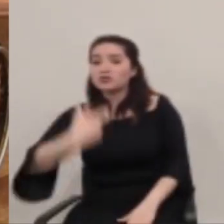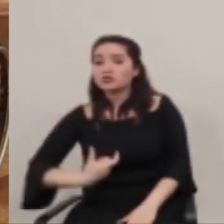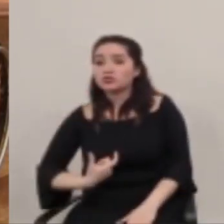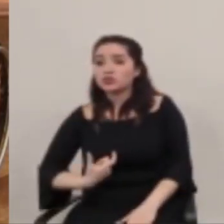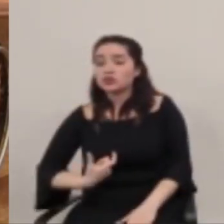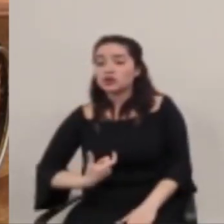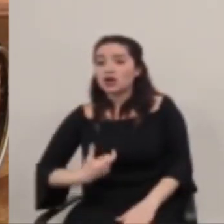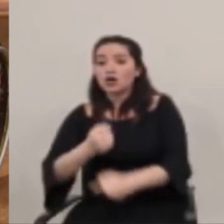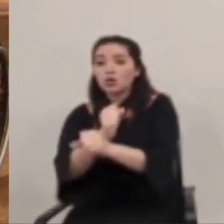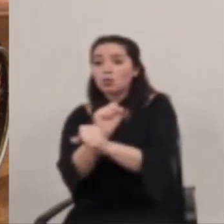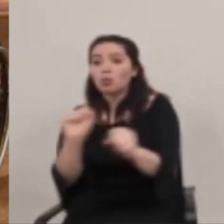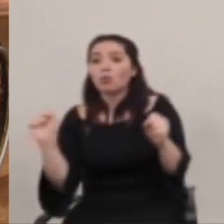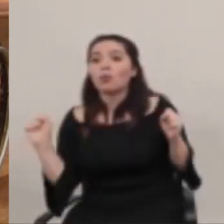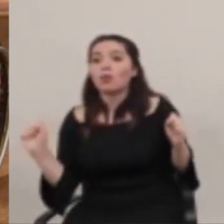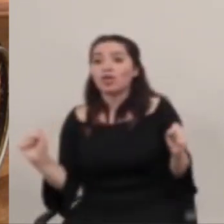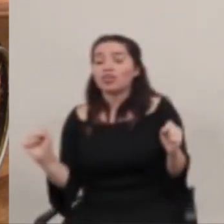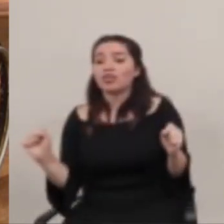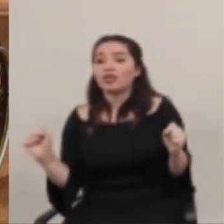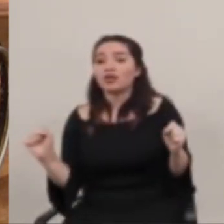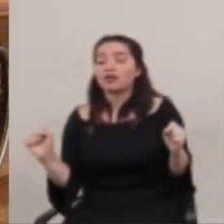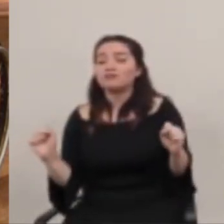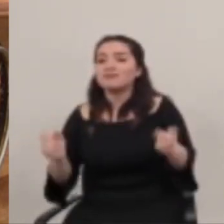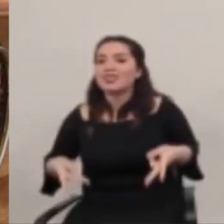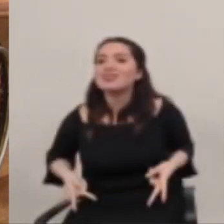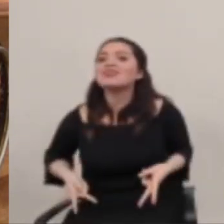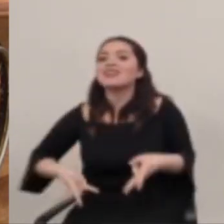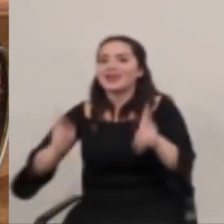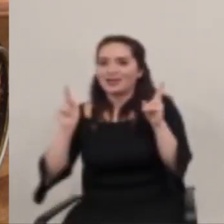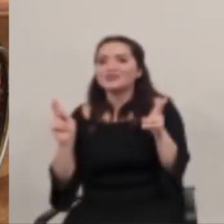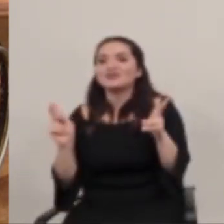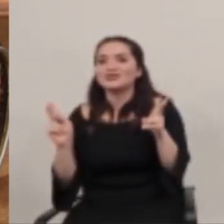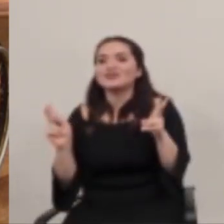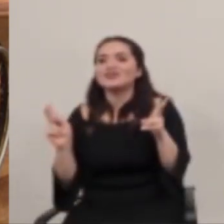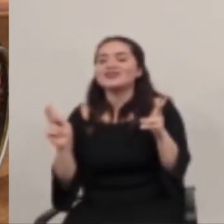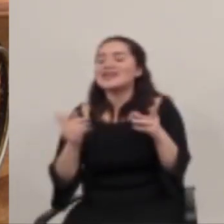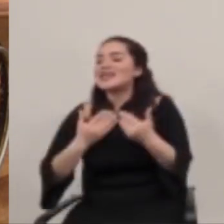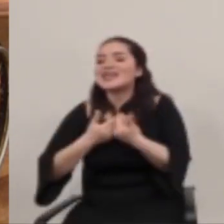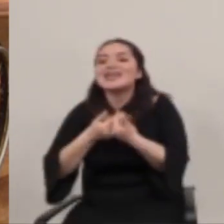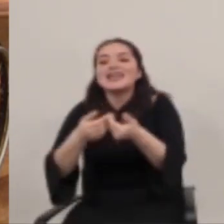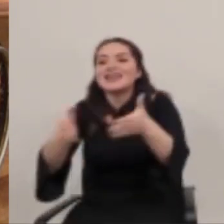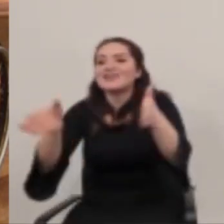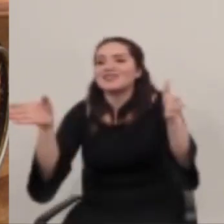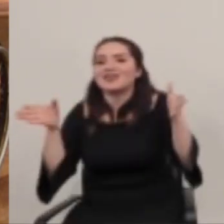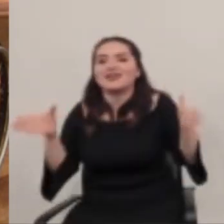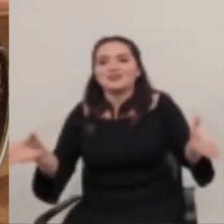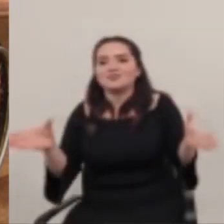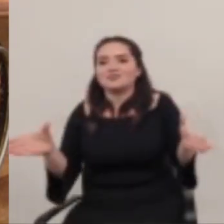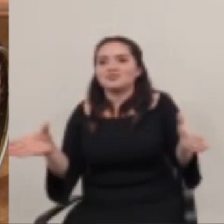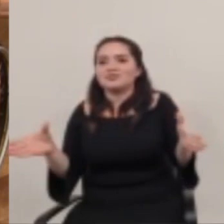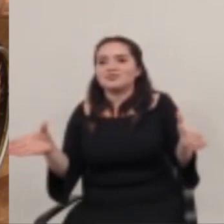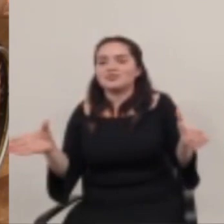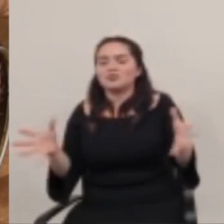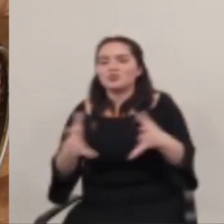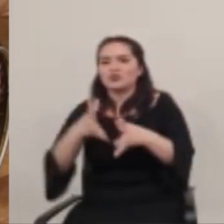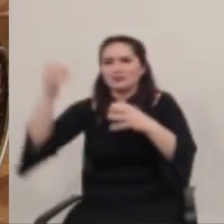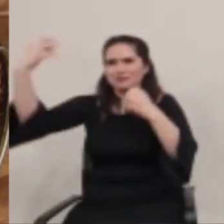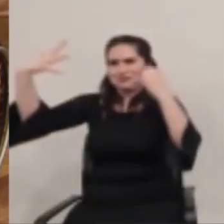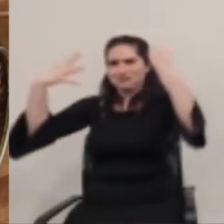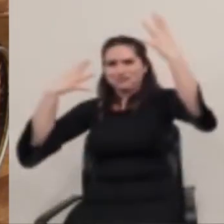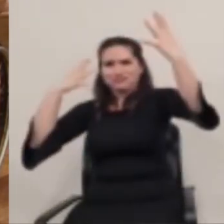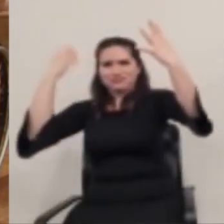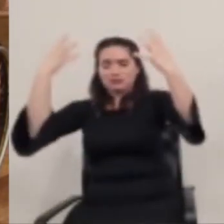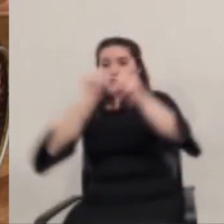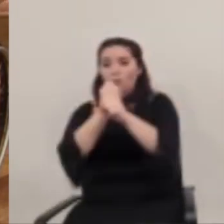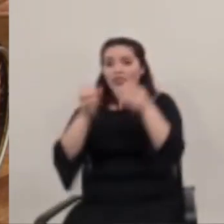no pueda poder ejercer su derecho a poder comunicarse de manera libre, de que hayan demasiados estímulos lumínicos que